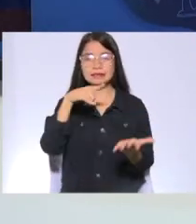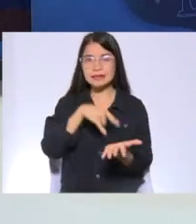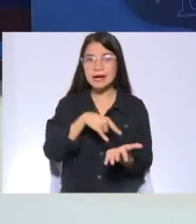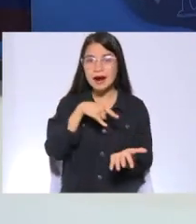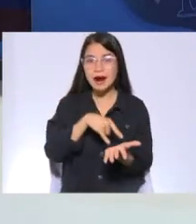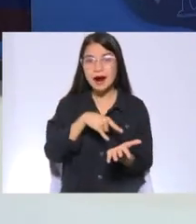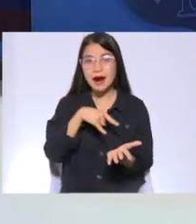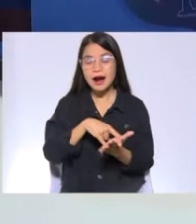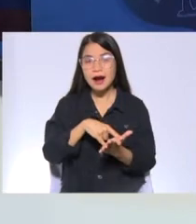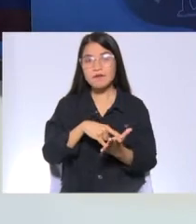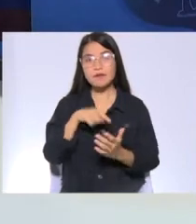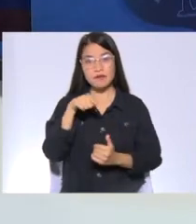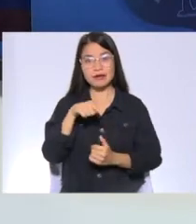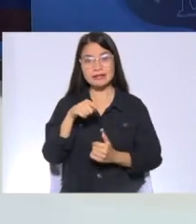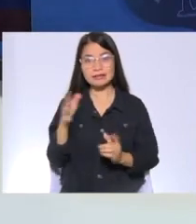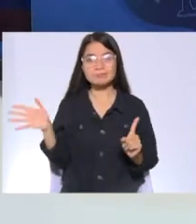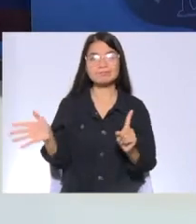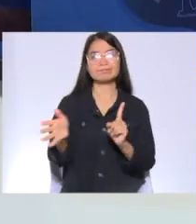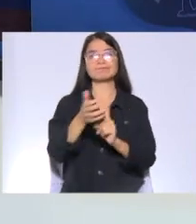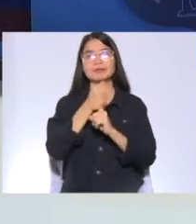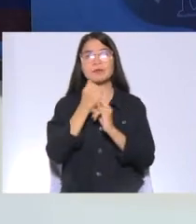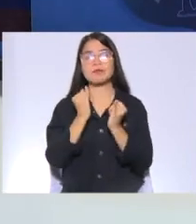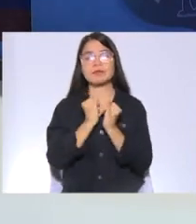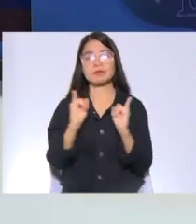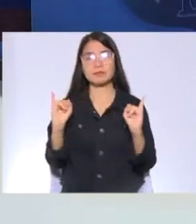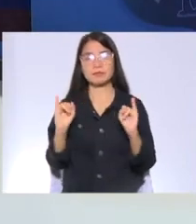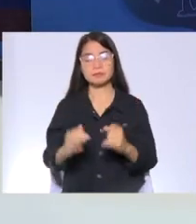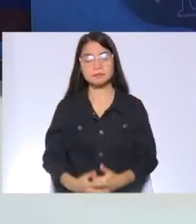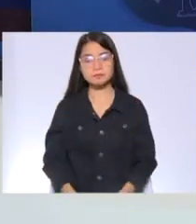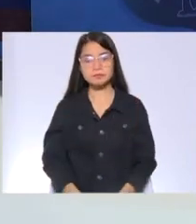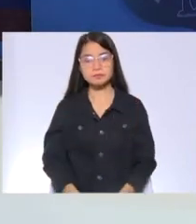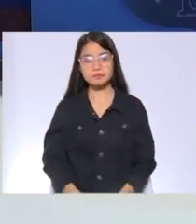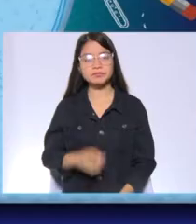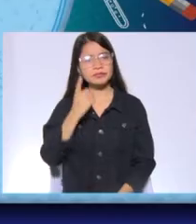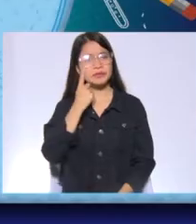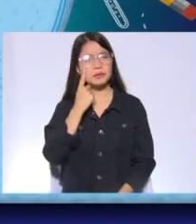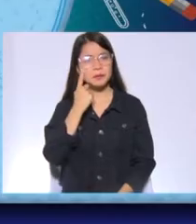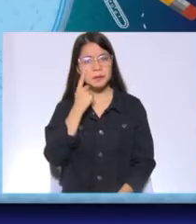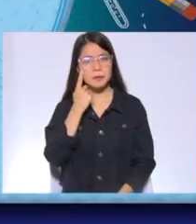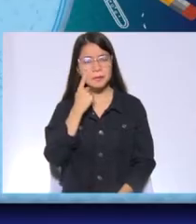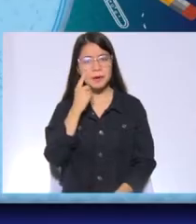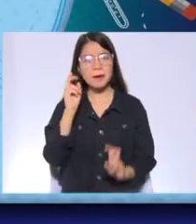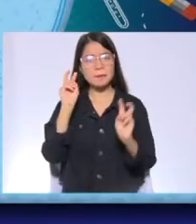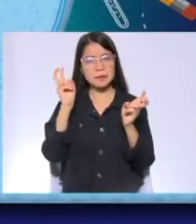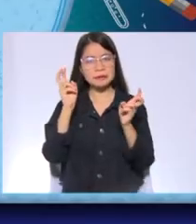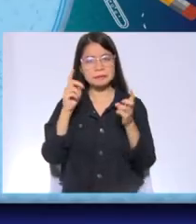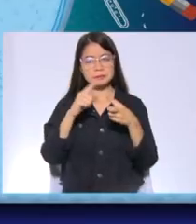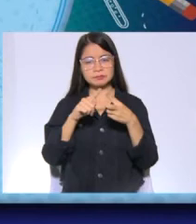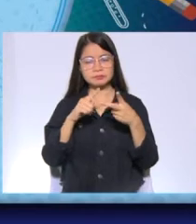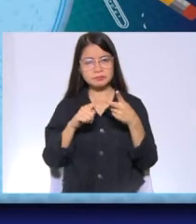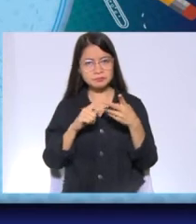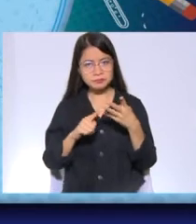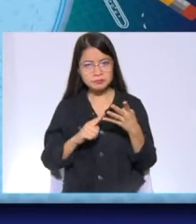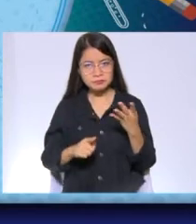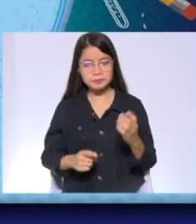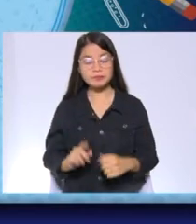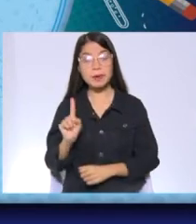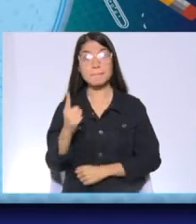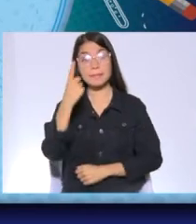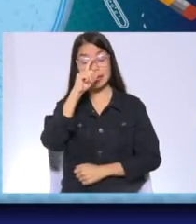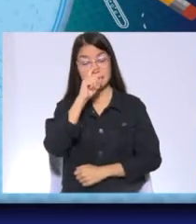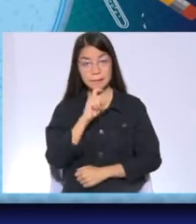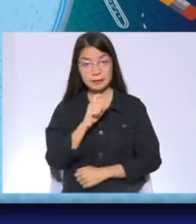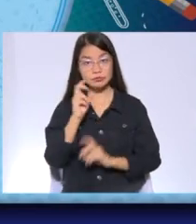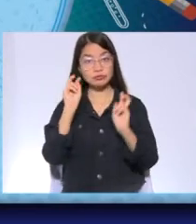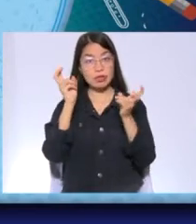consolidamos nuestra independencia. Entonces veamos los contenidos de cada año. En primer año, el